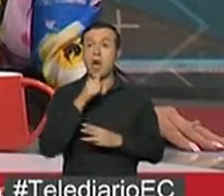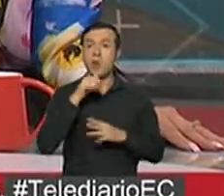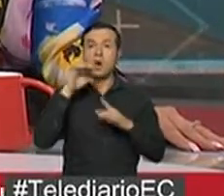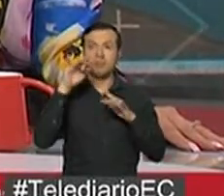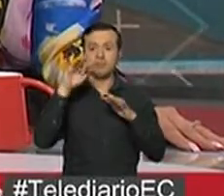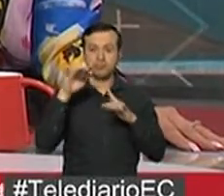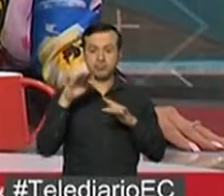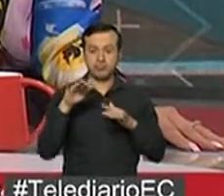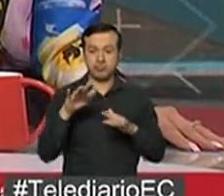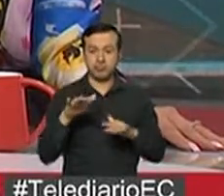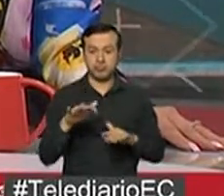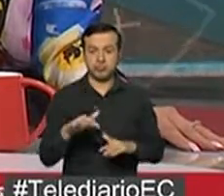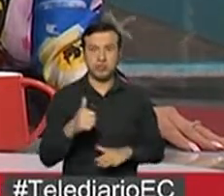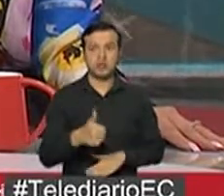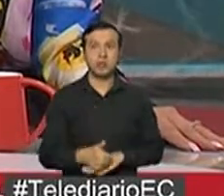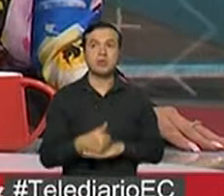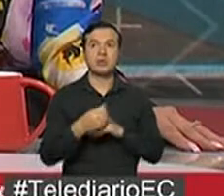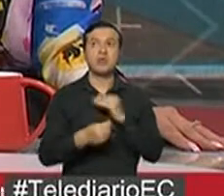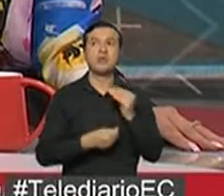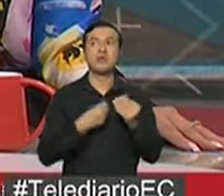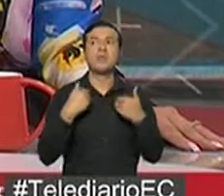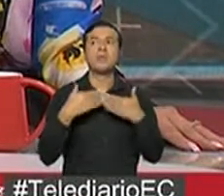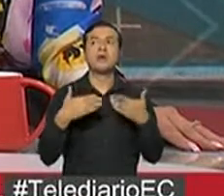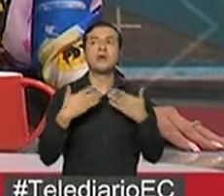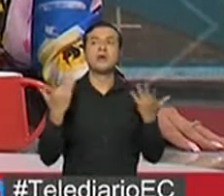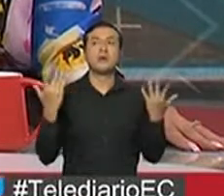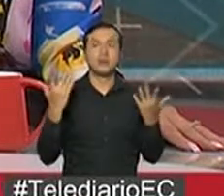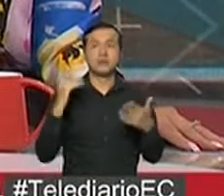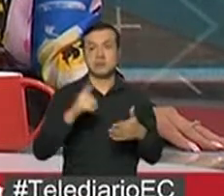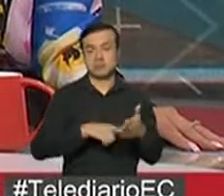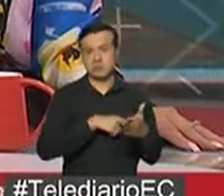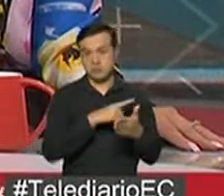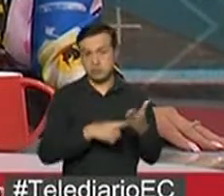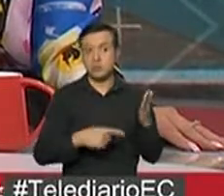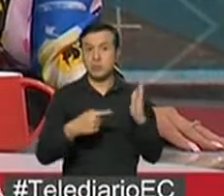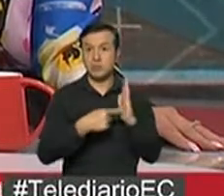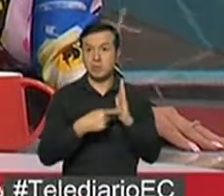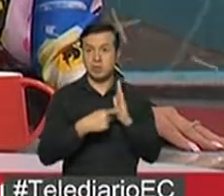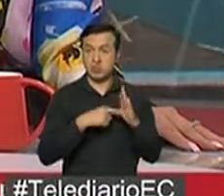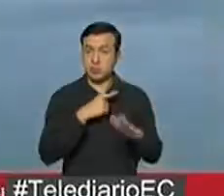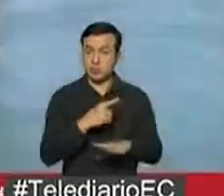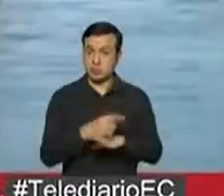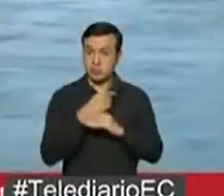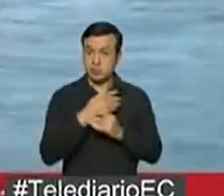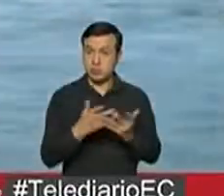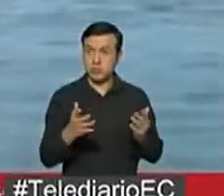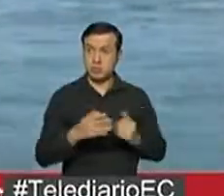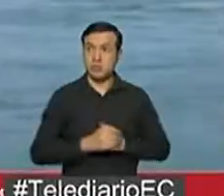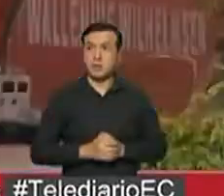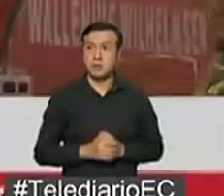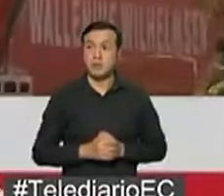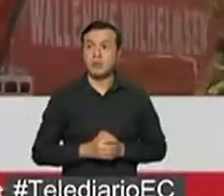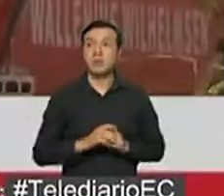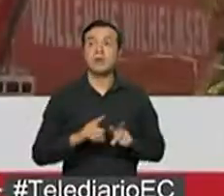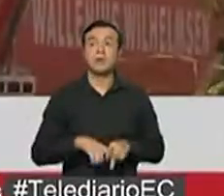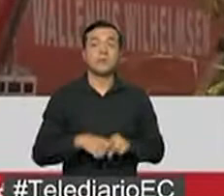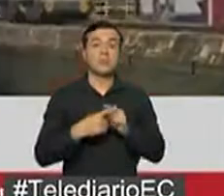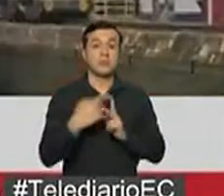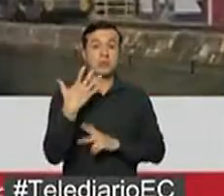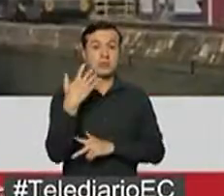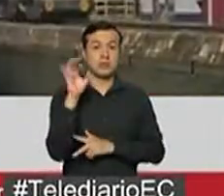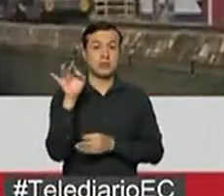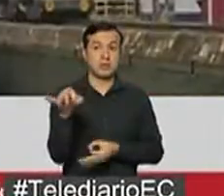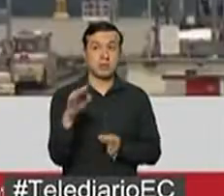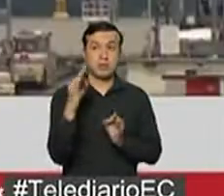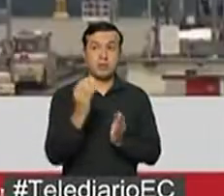obligan a las autoridades panameñas a imponer restricciones y tasas a partir del 15 de febrero